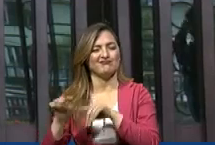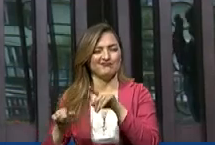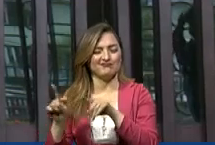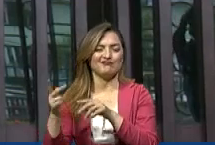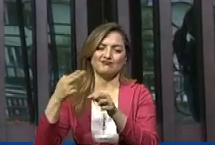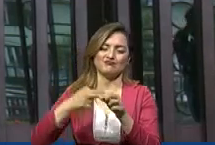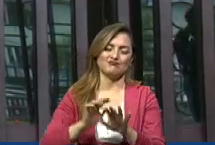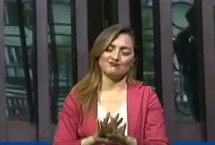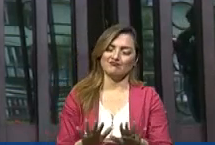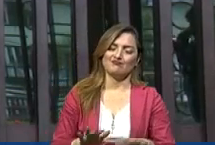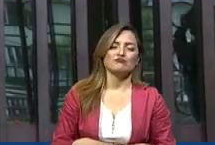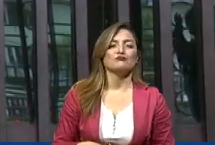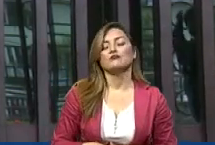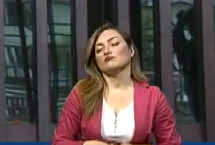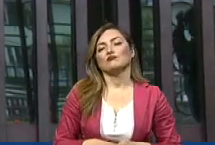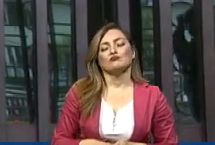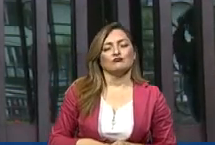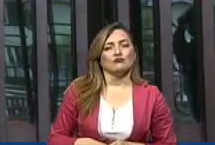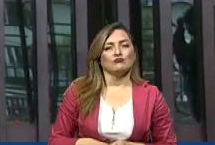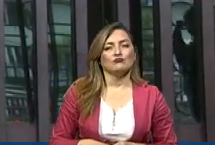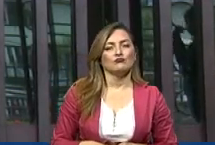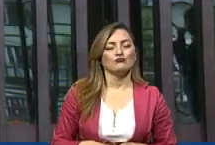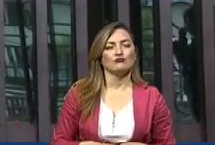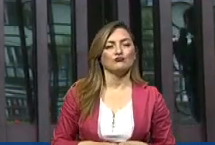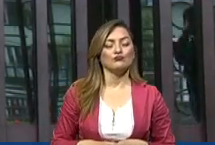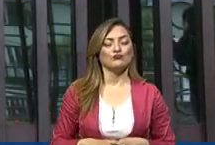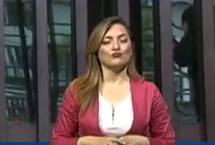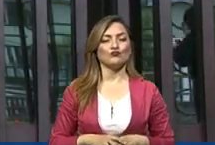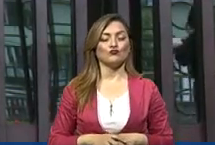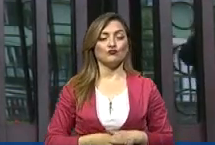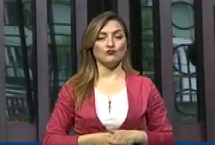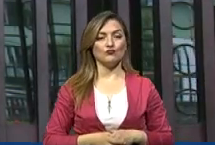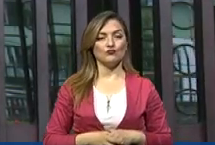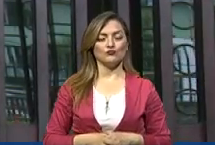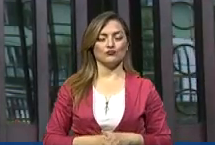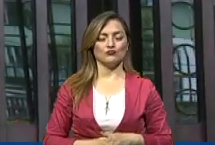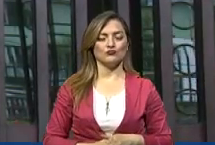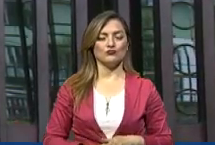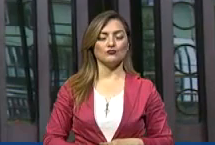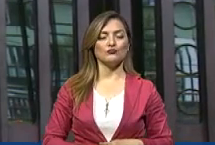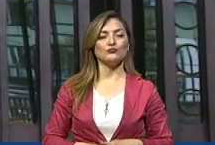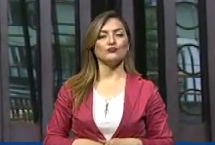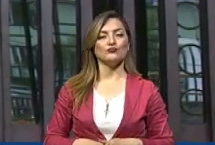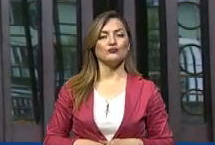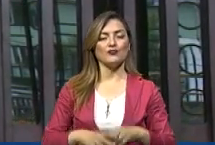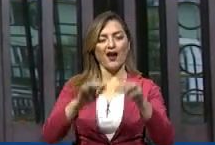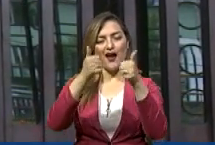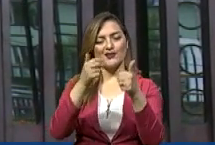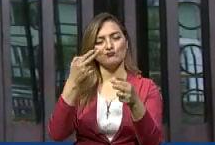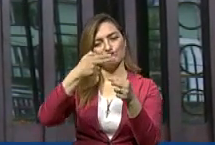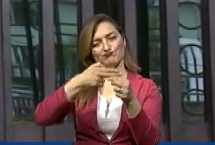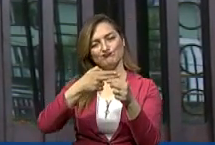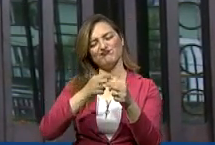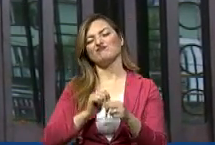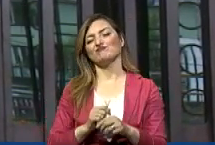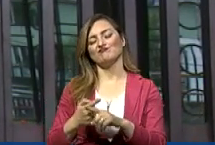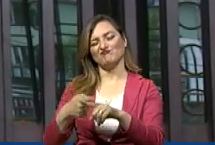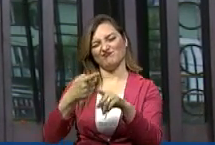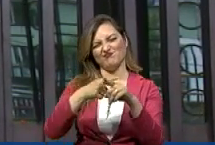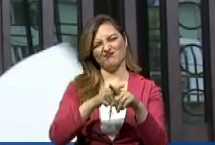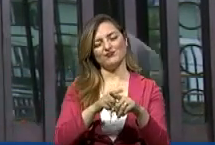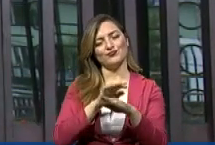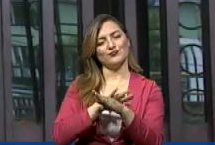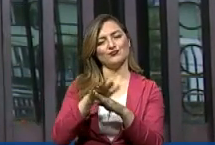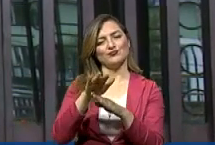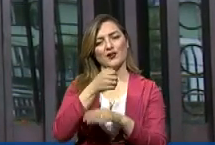algunas autoridades, vendrán amigos de la prensa, vendrán sobre todo artistas que van a estar también en la cartelera del teatro. Vamos a tener un